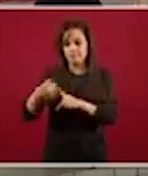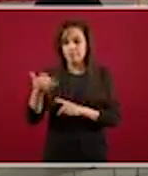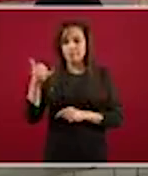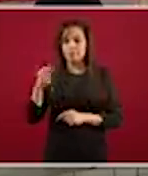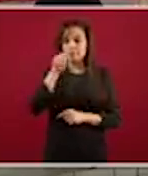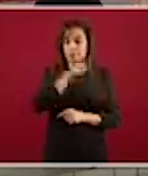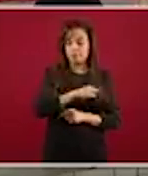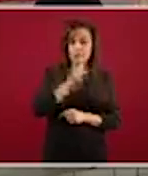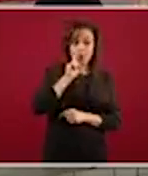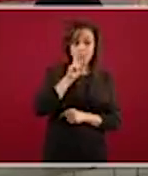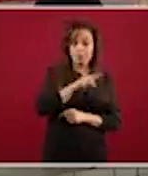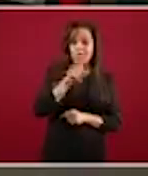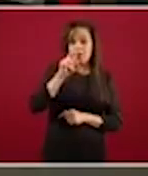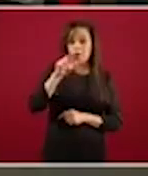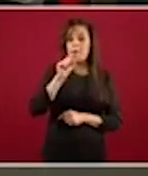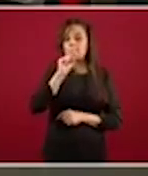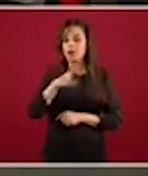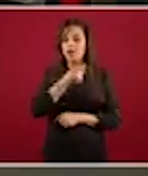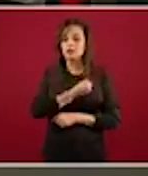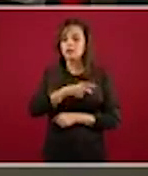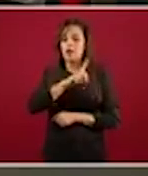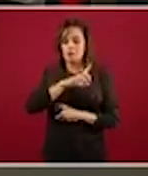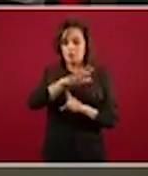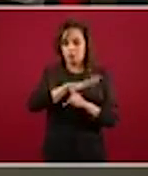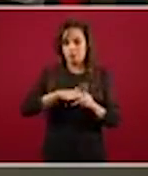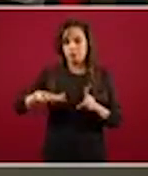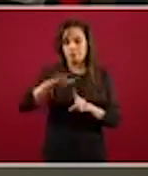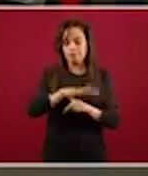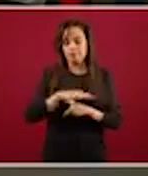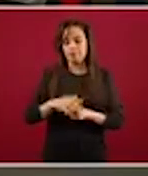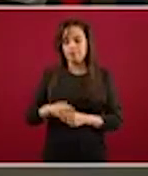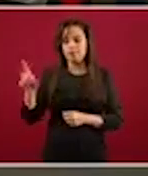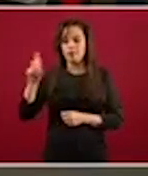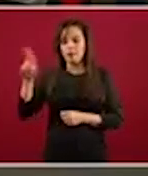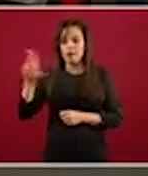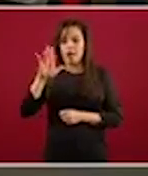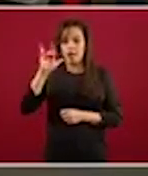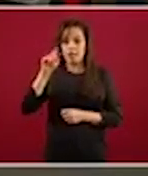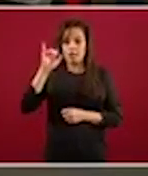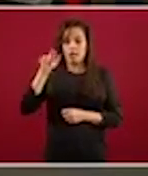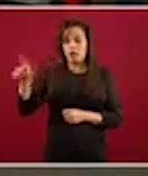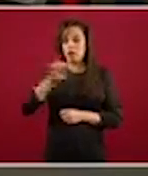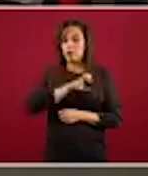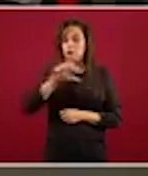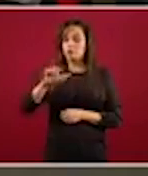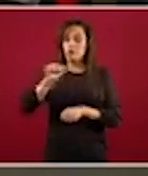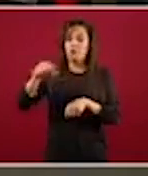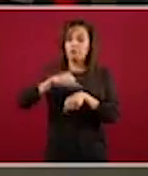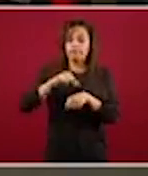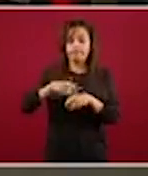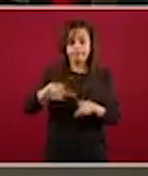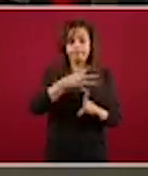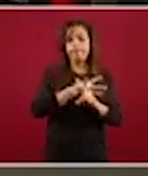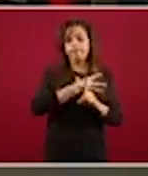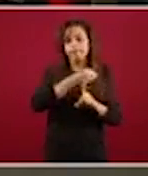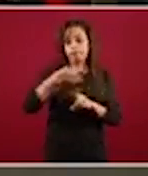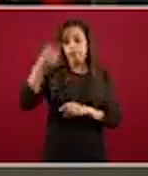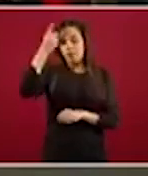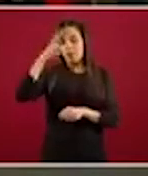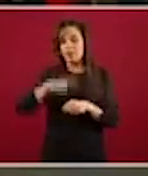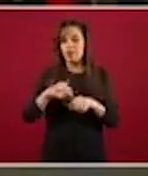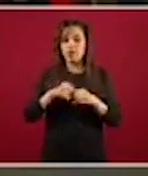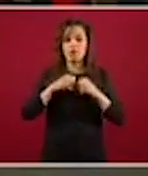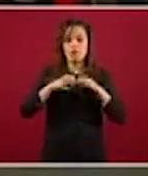en salud pública. El doctor Cristian Zaragoza, quien es especialista en epidemiología, director de